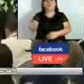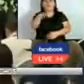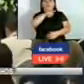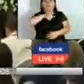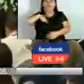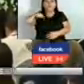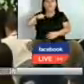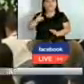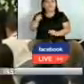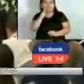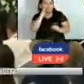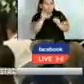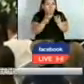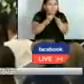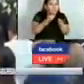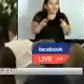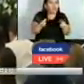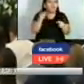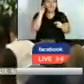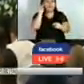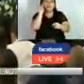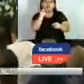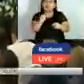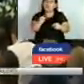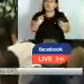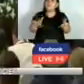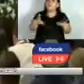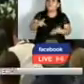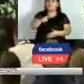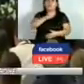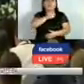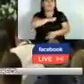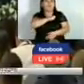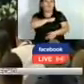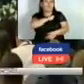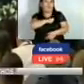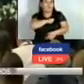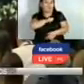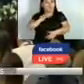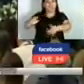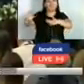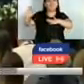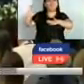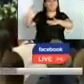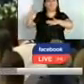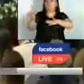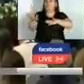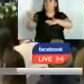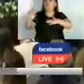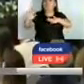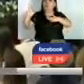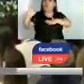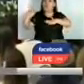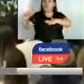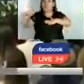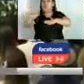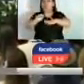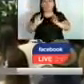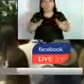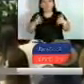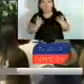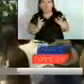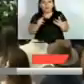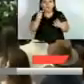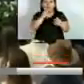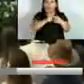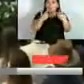a resolver sobre las impugnaciones cuando así se requiera, lo cual será de conformidad con